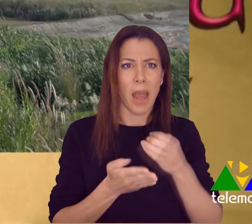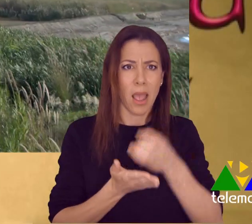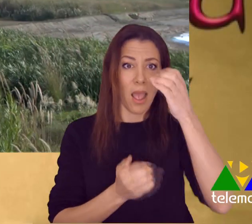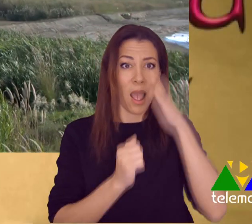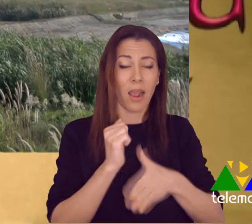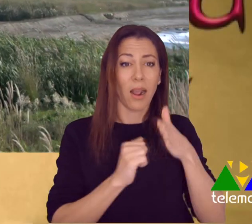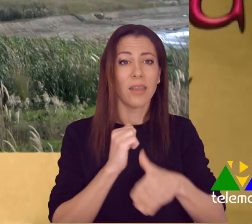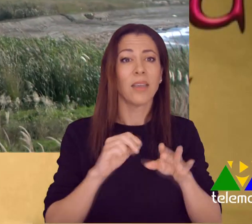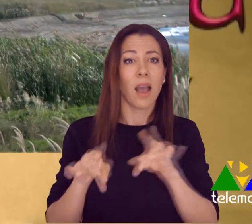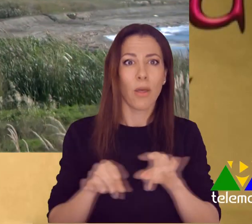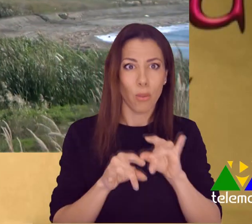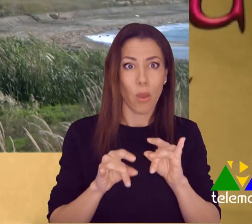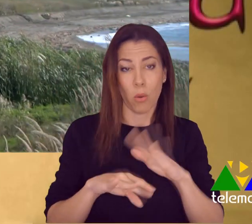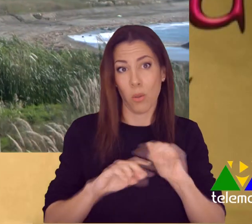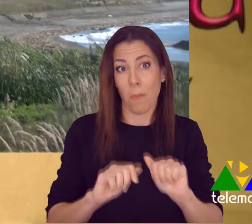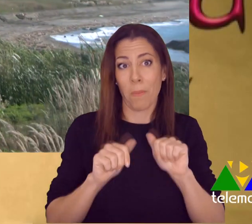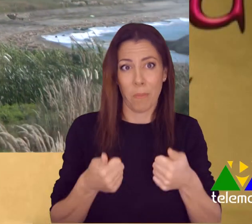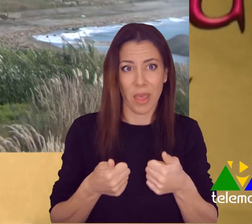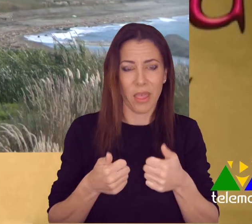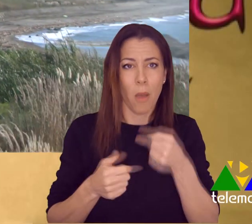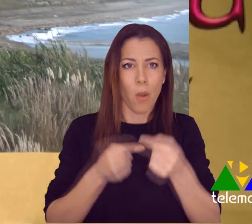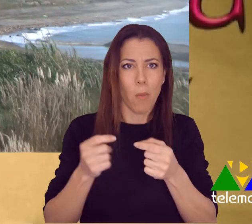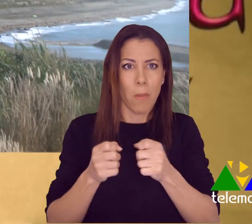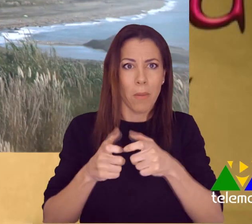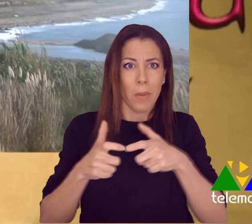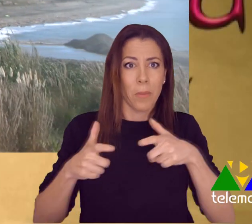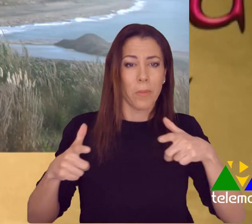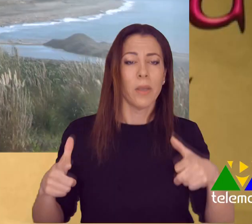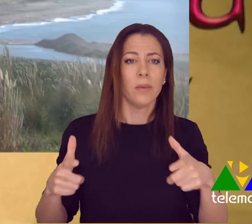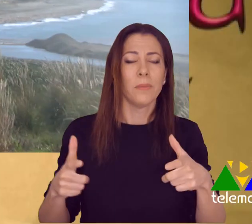azúcar, cuando empezó el cultivo extensivo de la caña de azúcar,